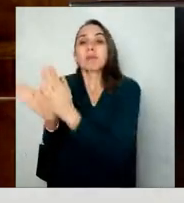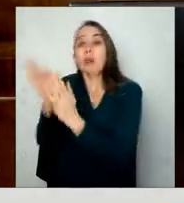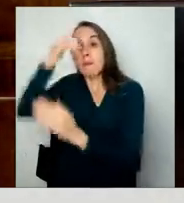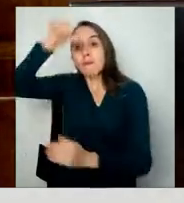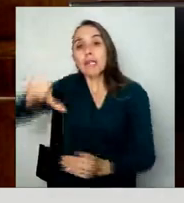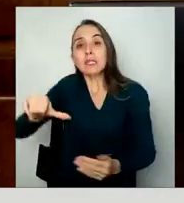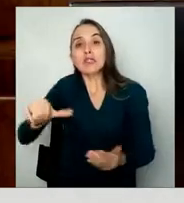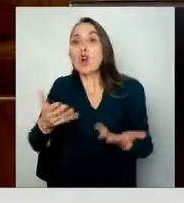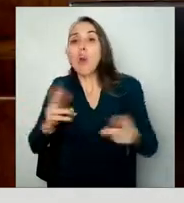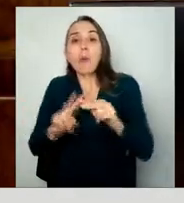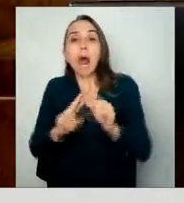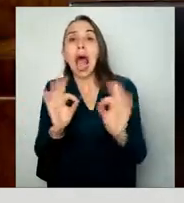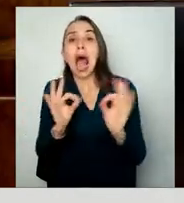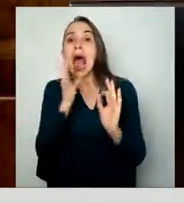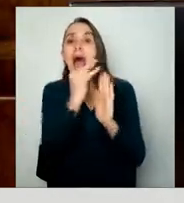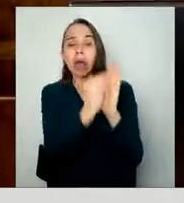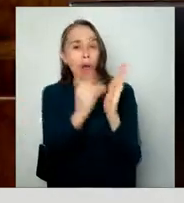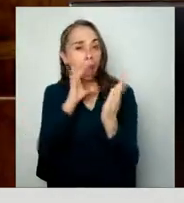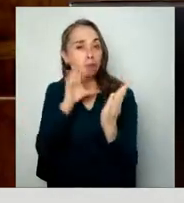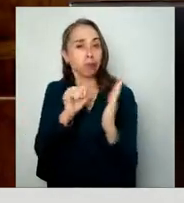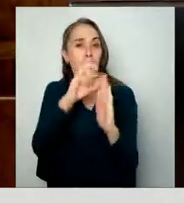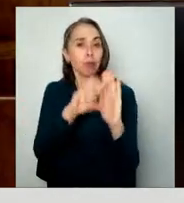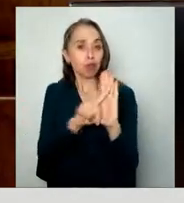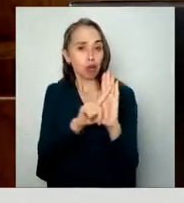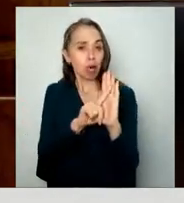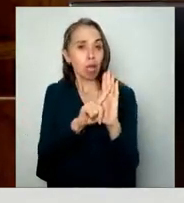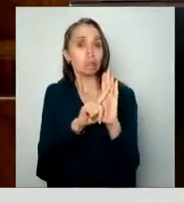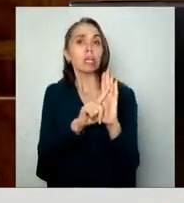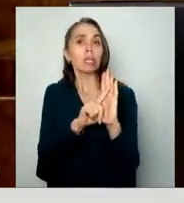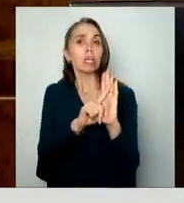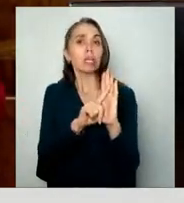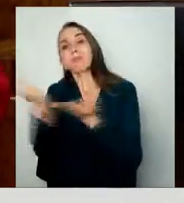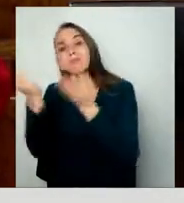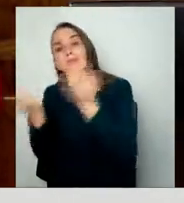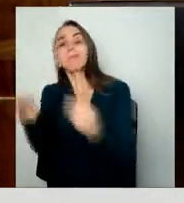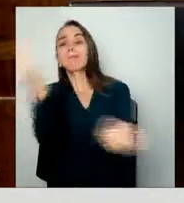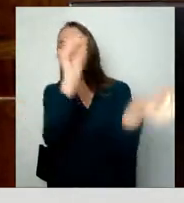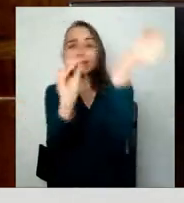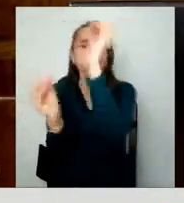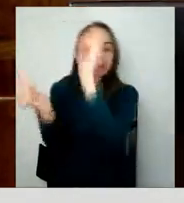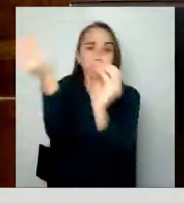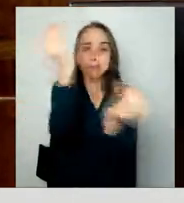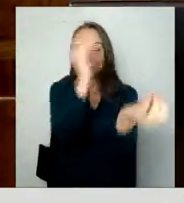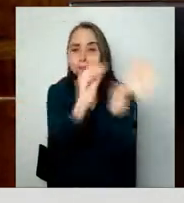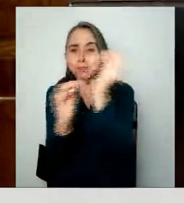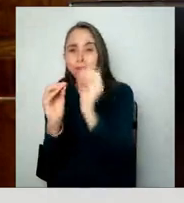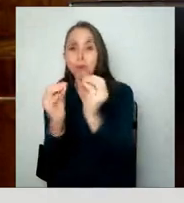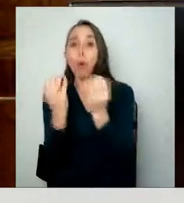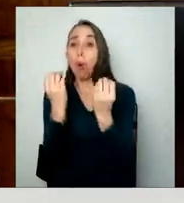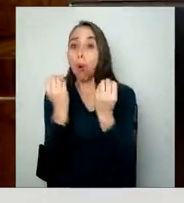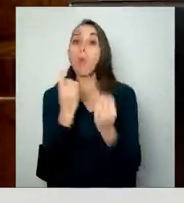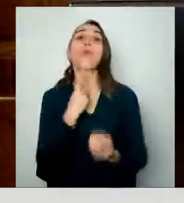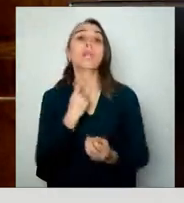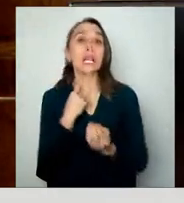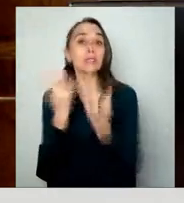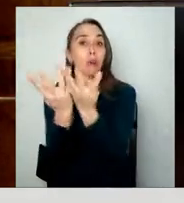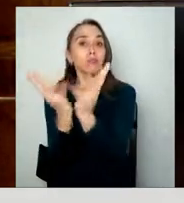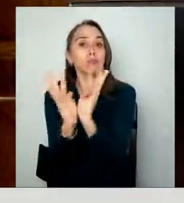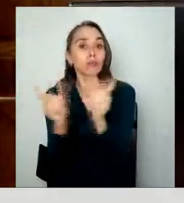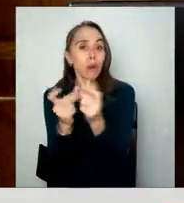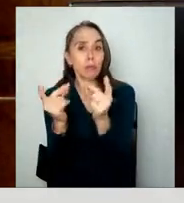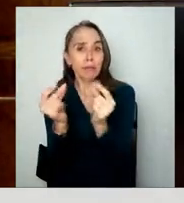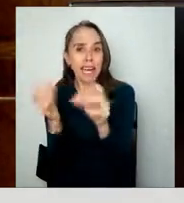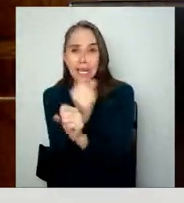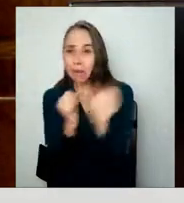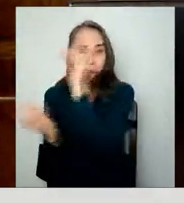por lo tanto esto y más allá de un trabajo que fue muy interesante y además con rapidez bueno tenemos